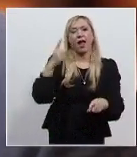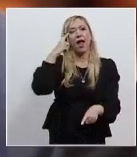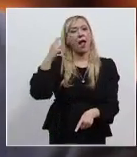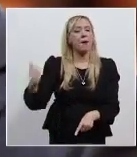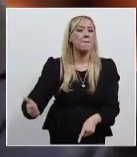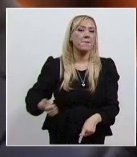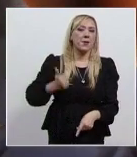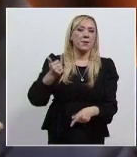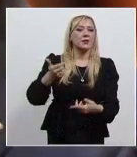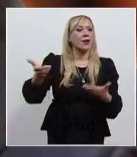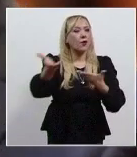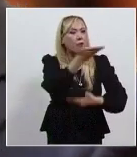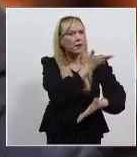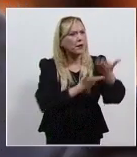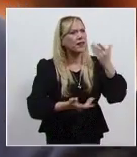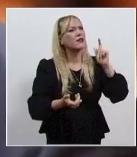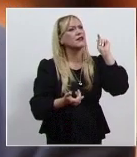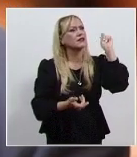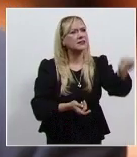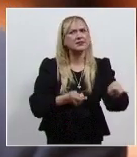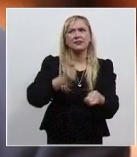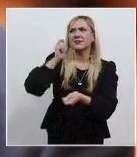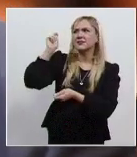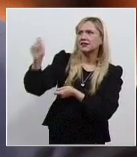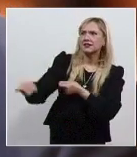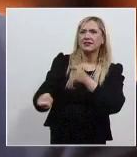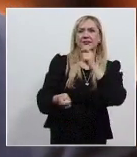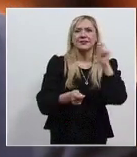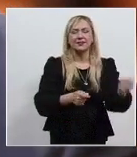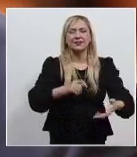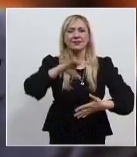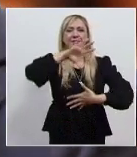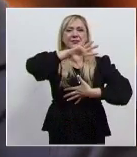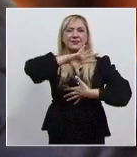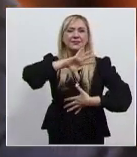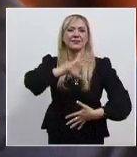de compartir con nuestros colegas de Iberoamérica